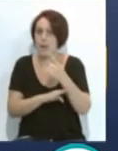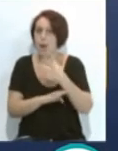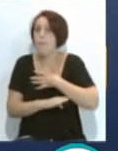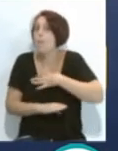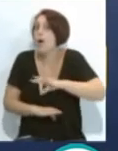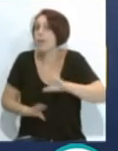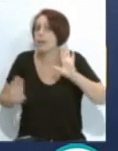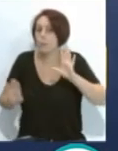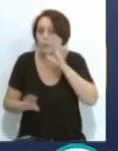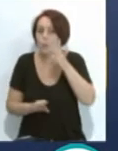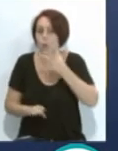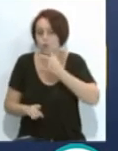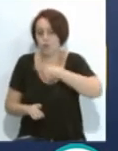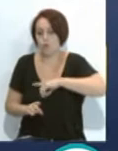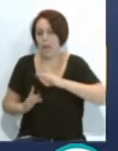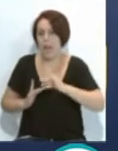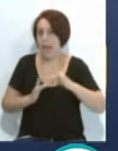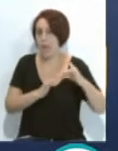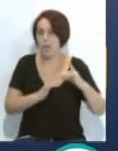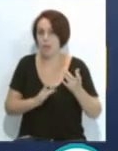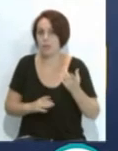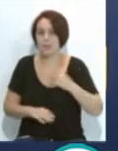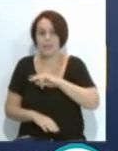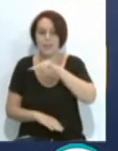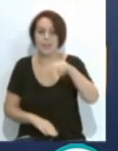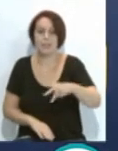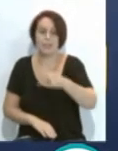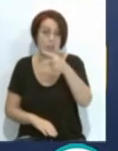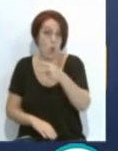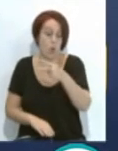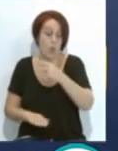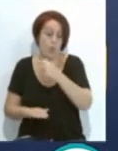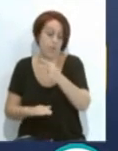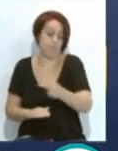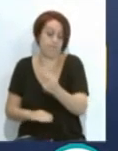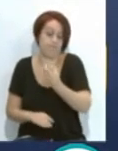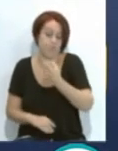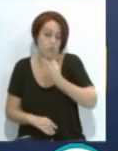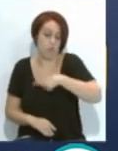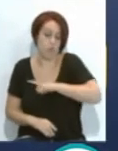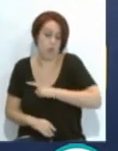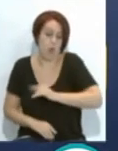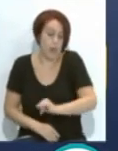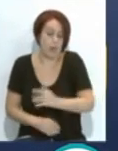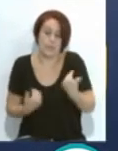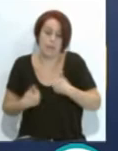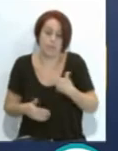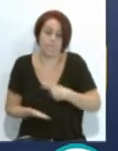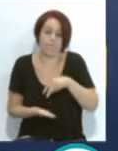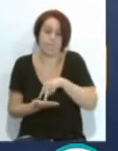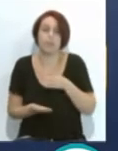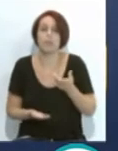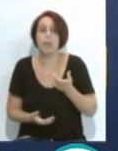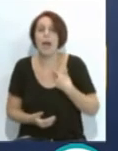posible porque íbamos líderes y una temporada en segunda división que era donde estábamos. A partir de ahí había